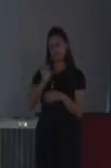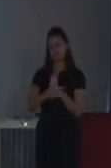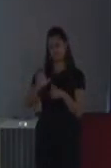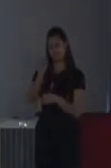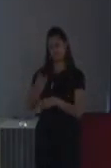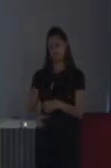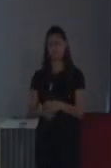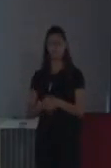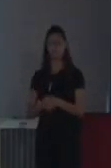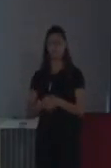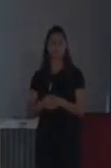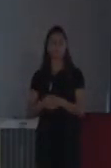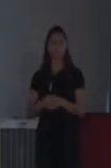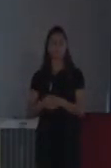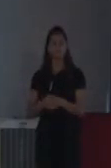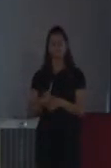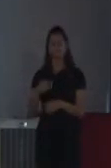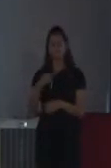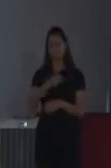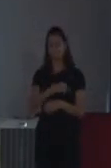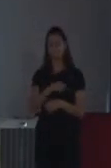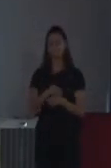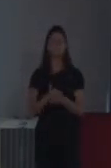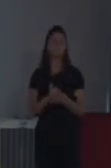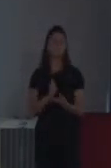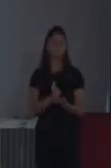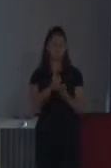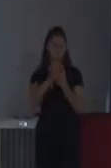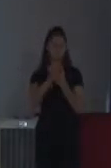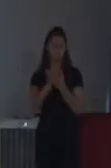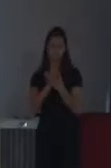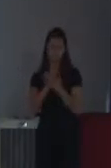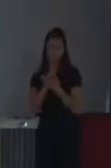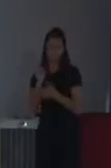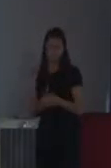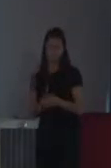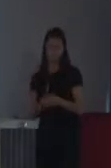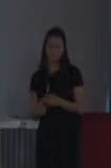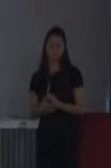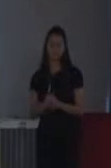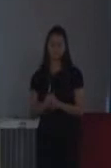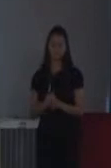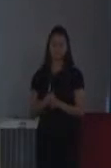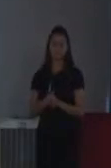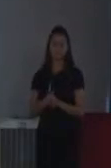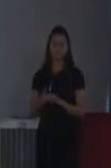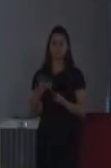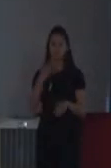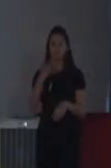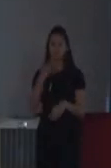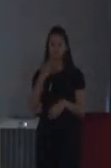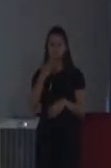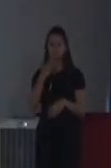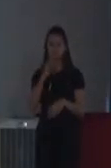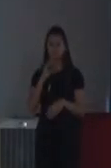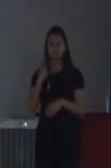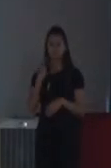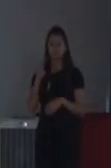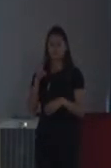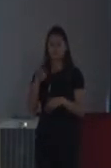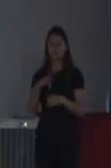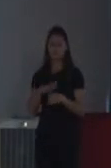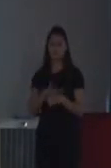Ciudadano, que es la que nos da la cabida, ¿sí? Cuando en un segundo momento